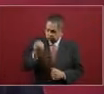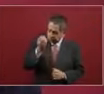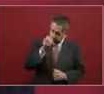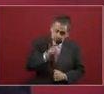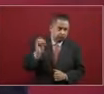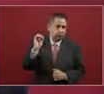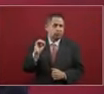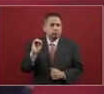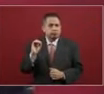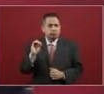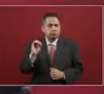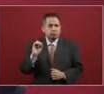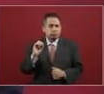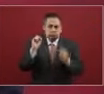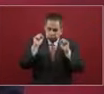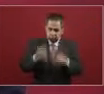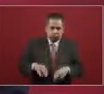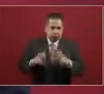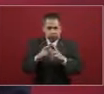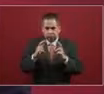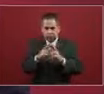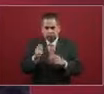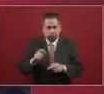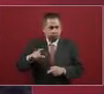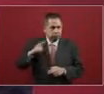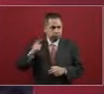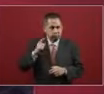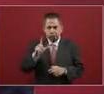obligatoria, laica,